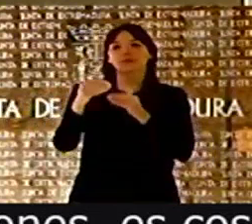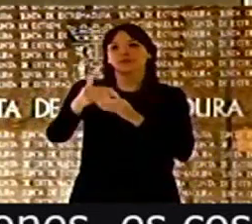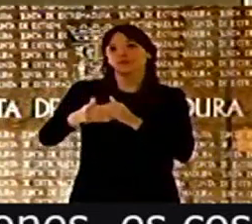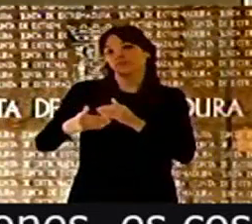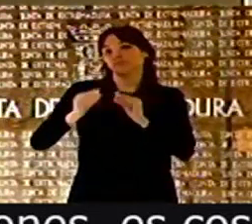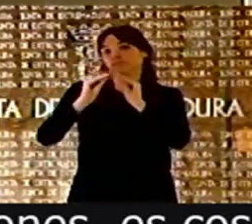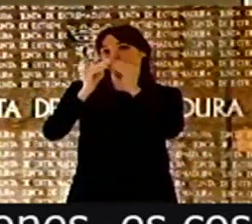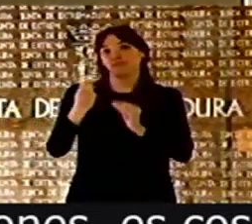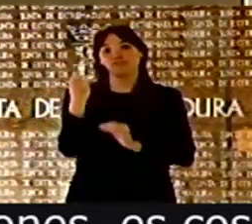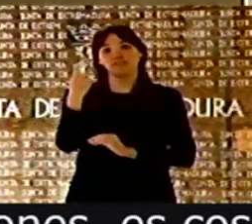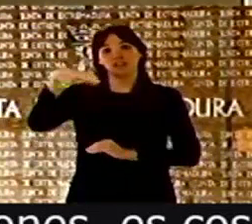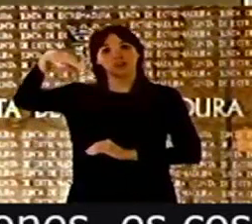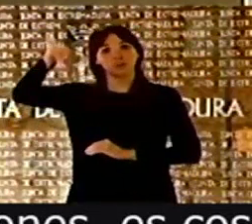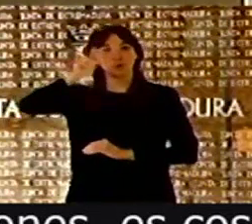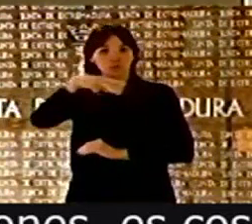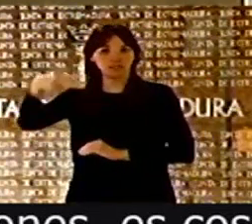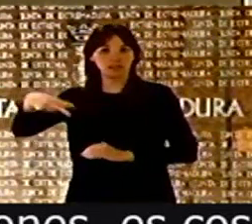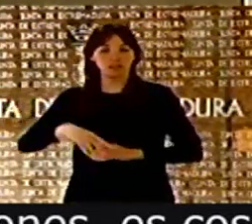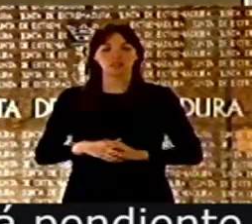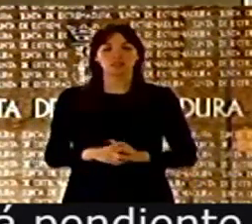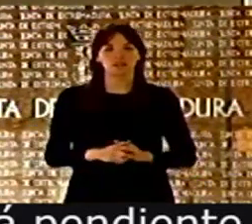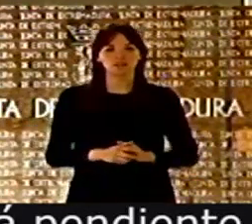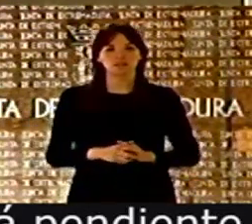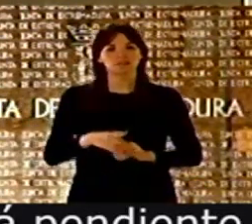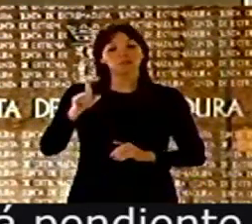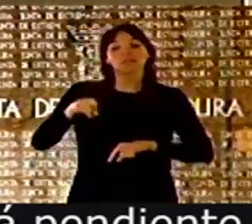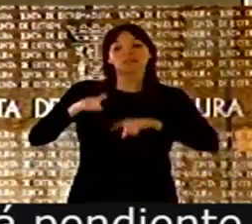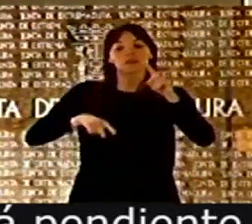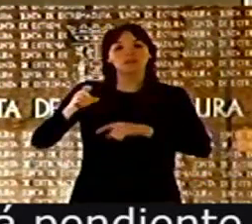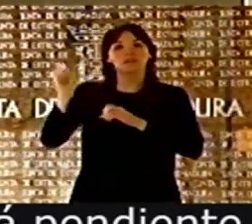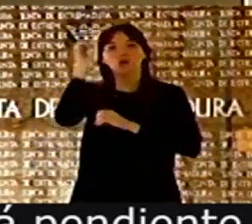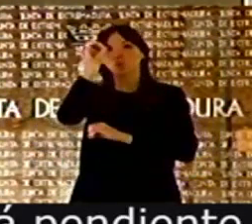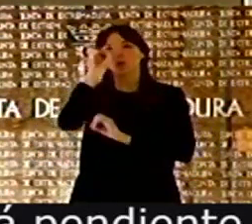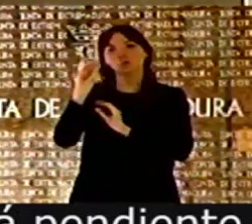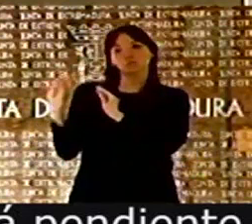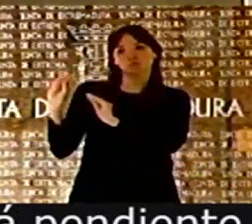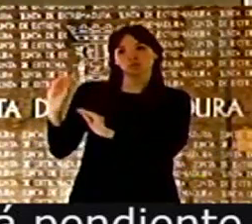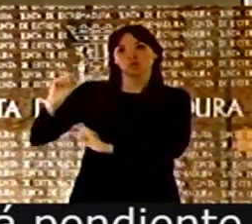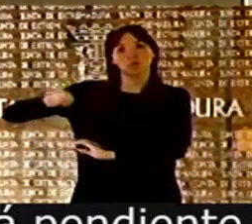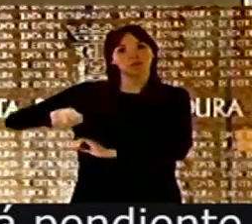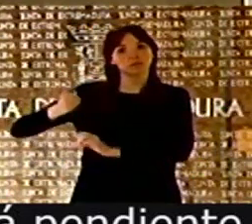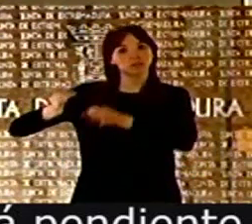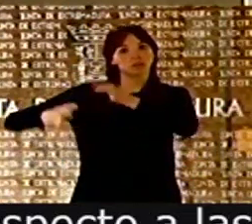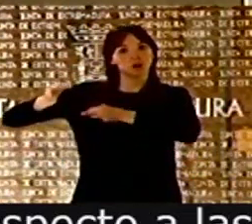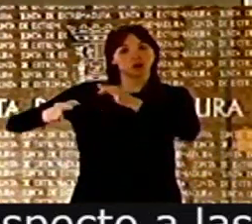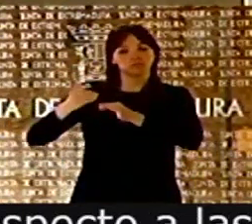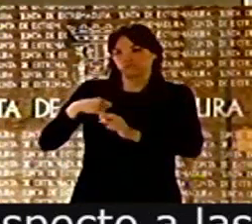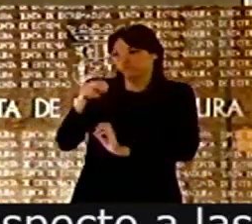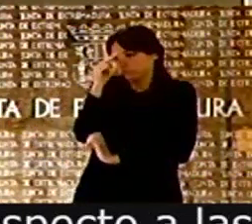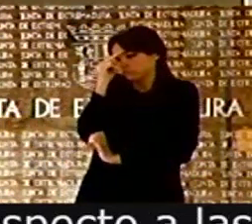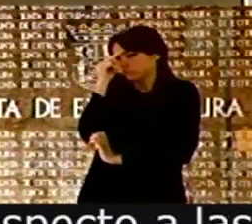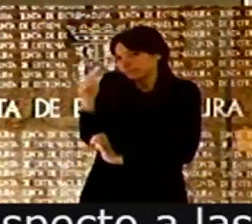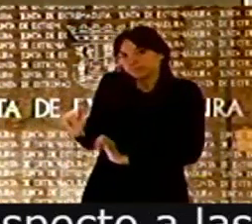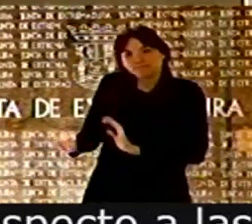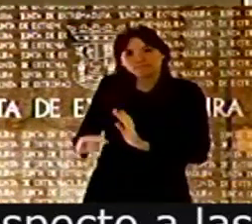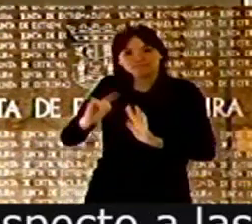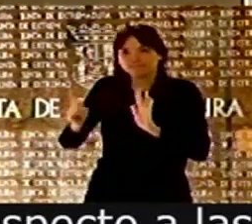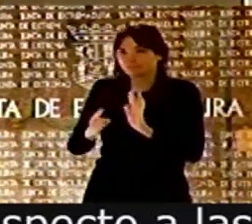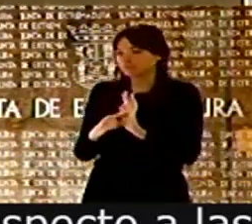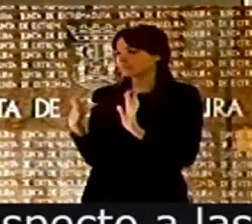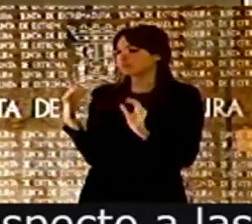Por otra parte, respecto a las decisiones que el Tribunal tome, yo tengo todo el respeto del mundo por sus decisiones. Las tuve, las tengo y las